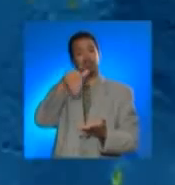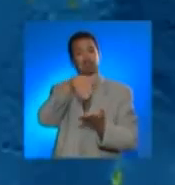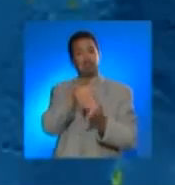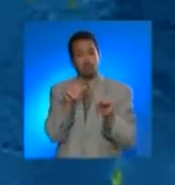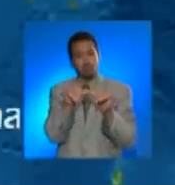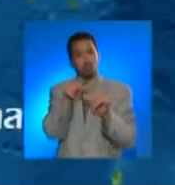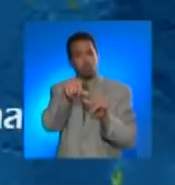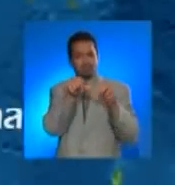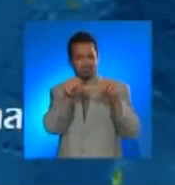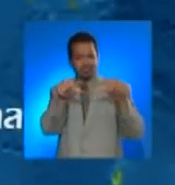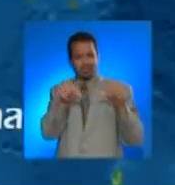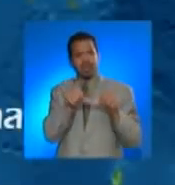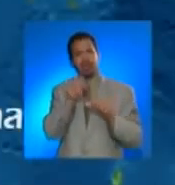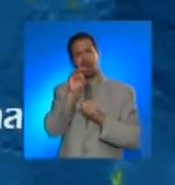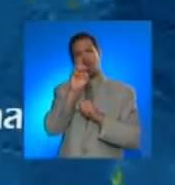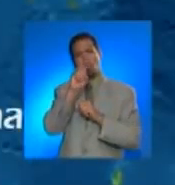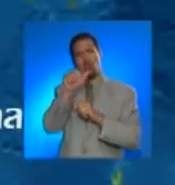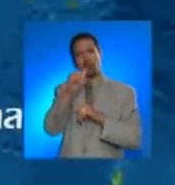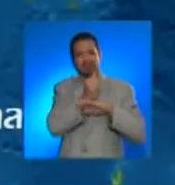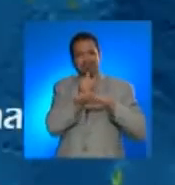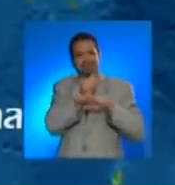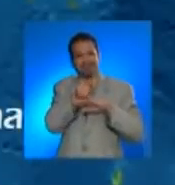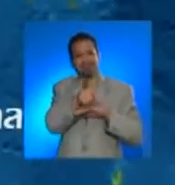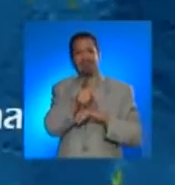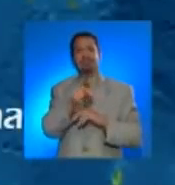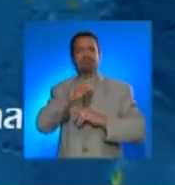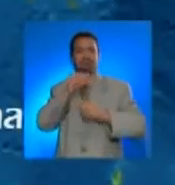Entonces yo dije, fíjese, cosas que se me vino a la mente.